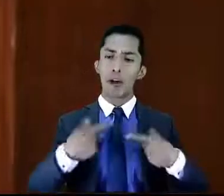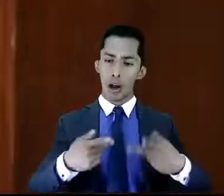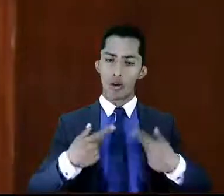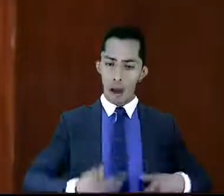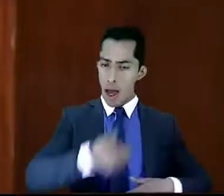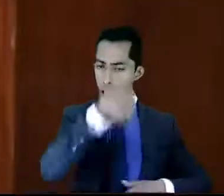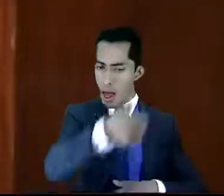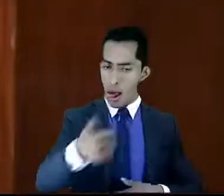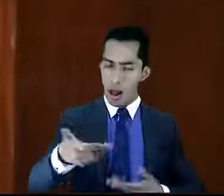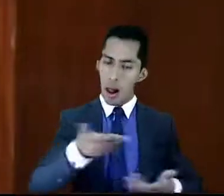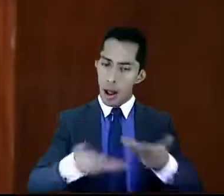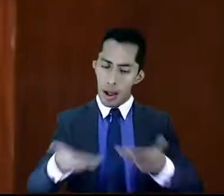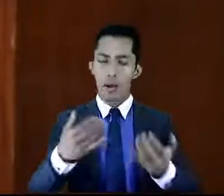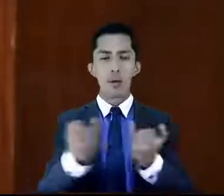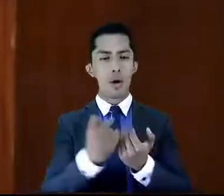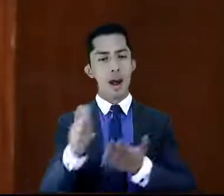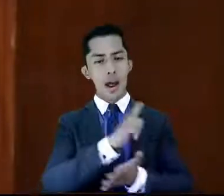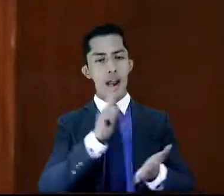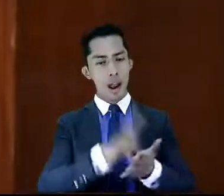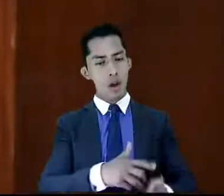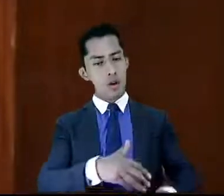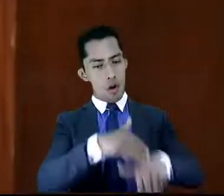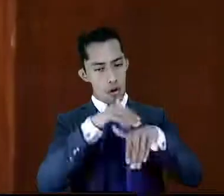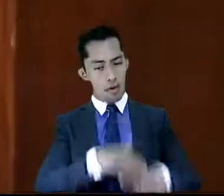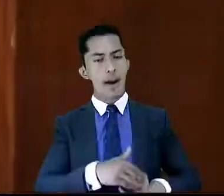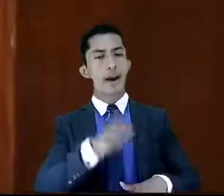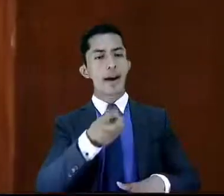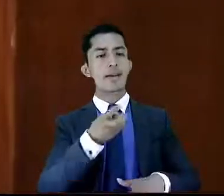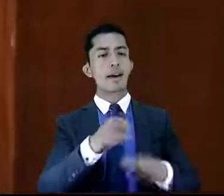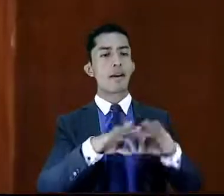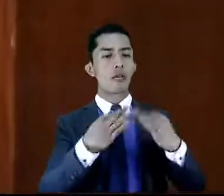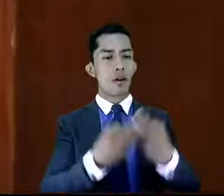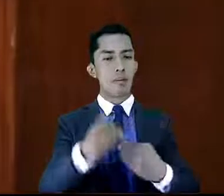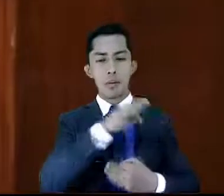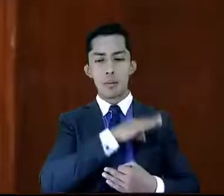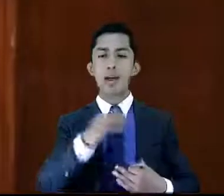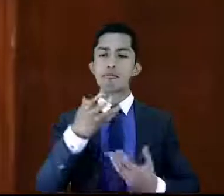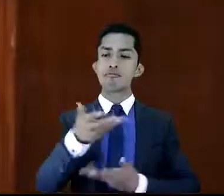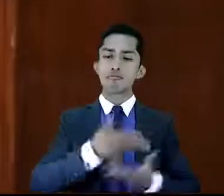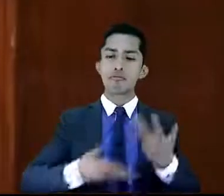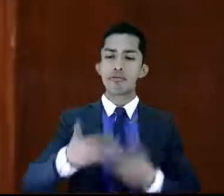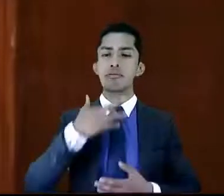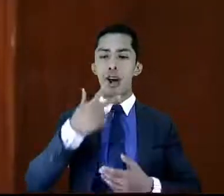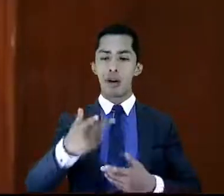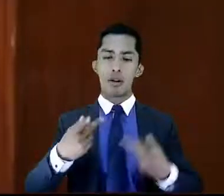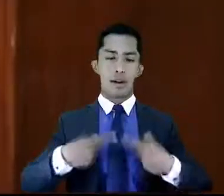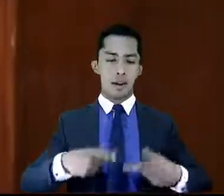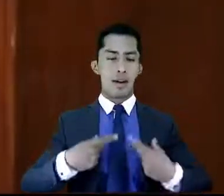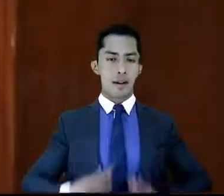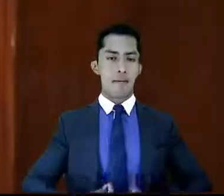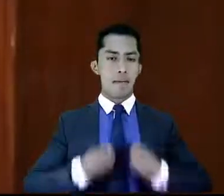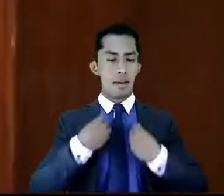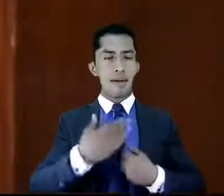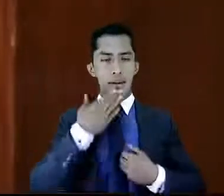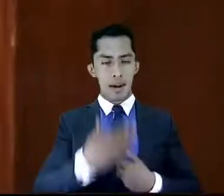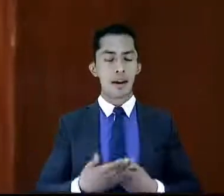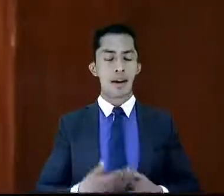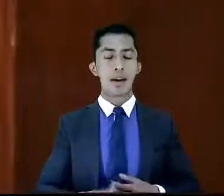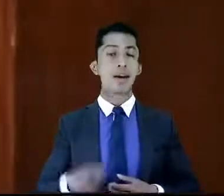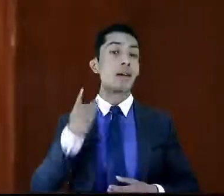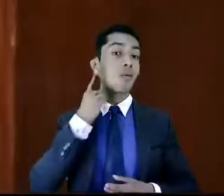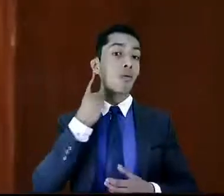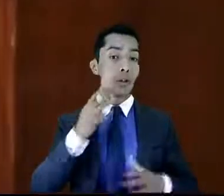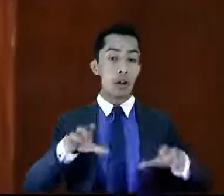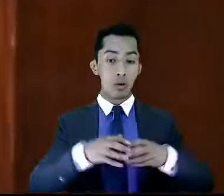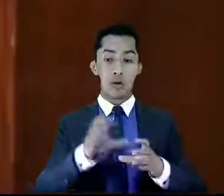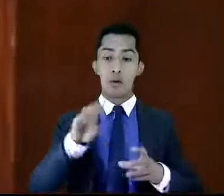legalidad como una forma de mejorar la convivencia comunitaria. Los diputados de Morena refrendamos